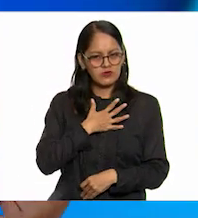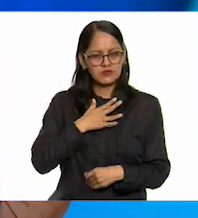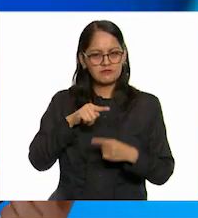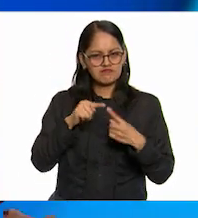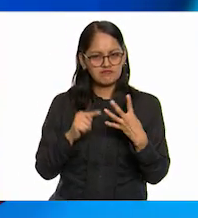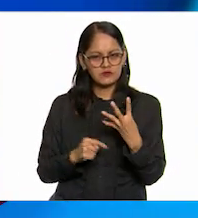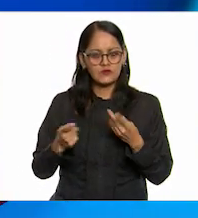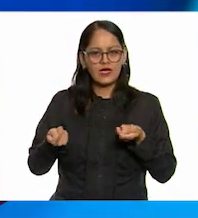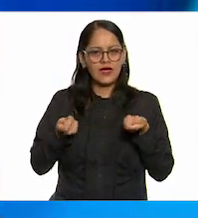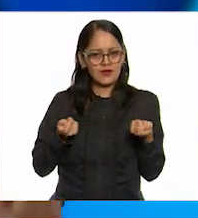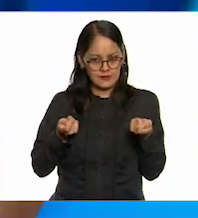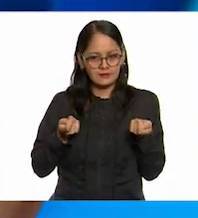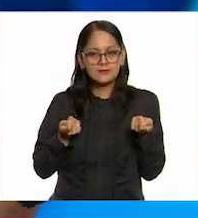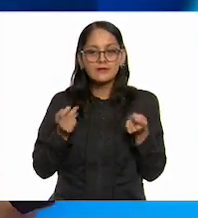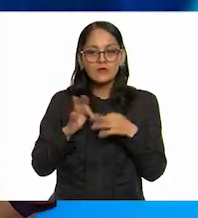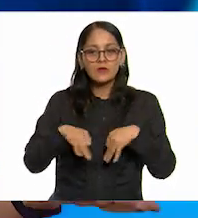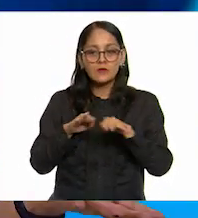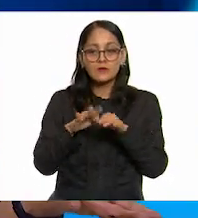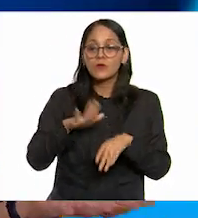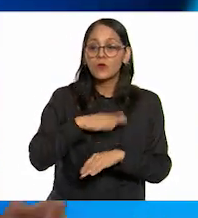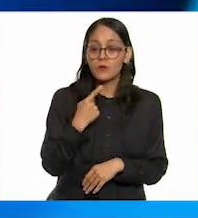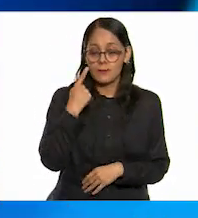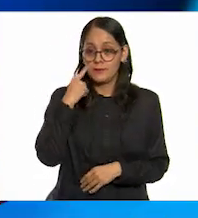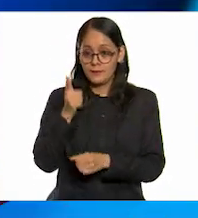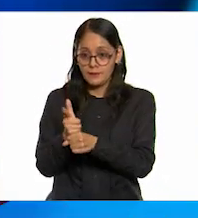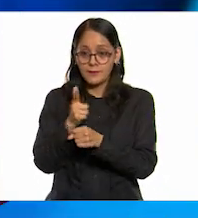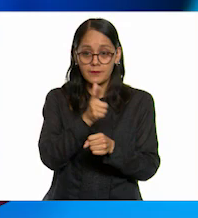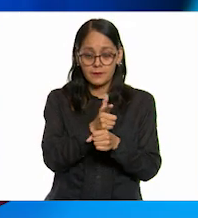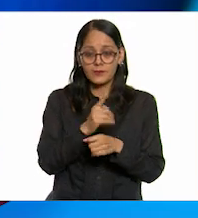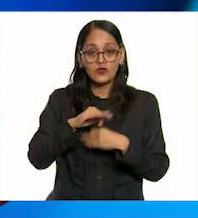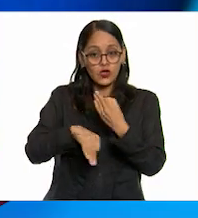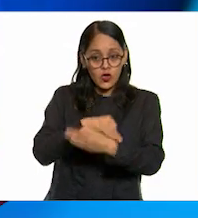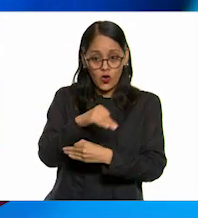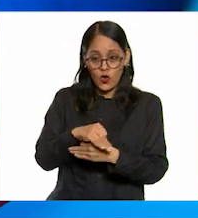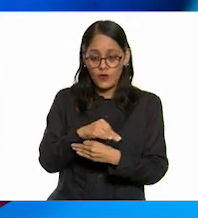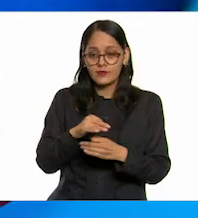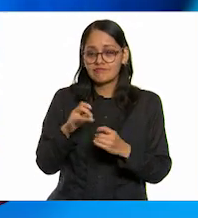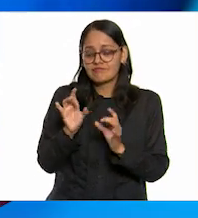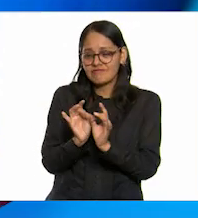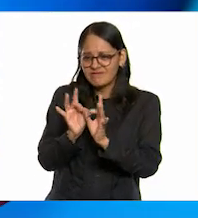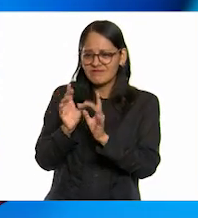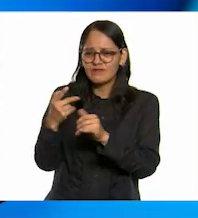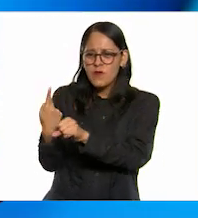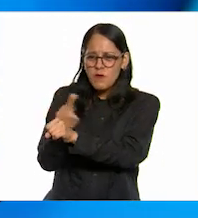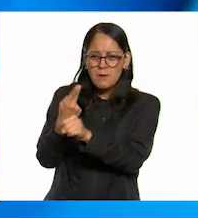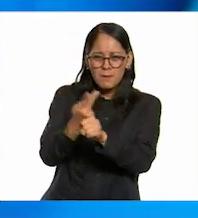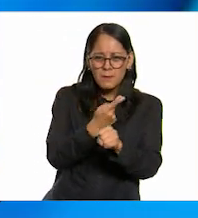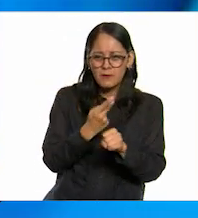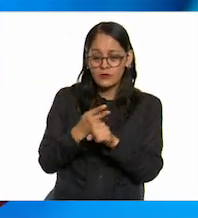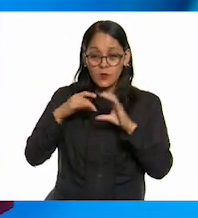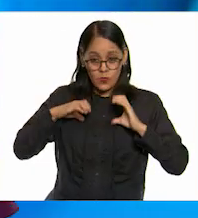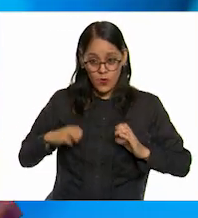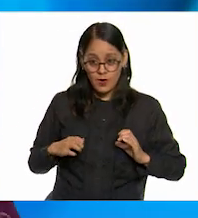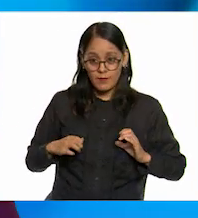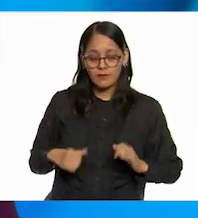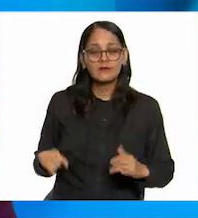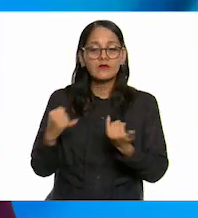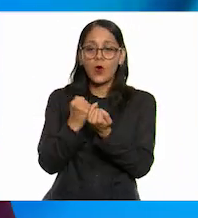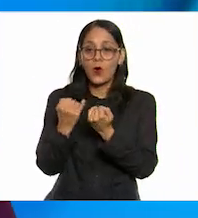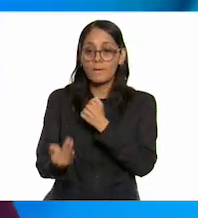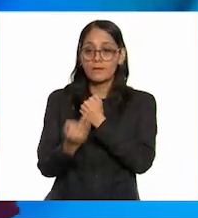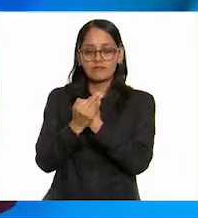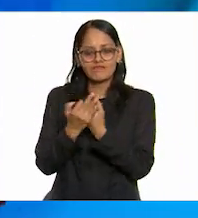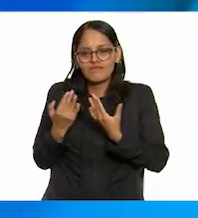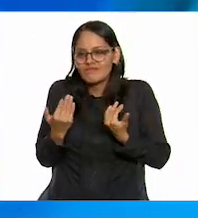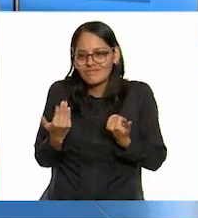emociones que surgen del asco, pues como hemos visto, no todas las situaciones son fisiológicas o de